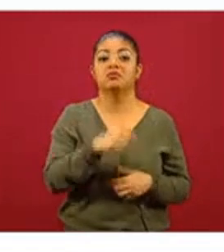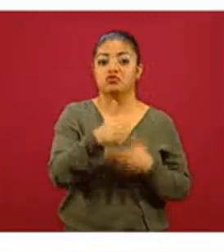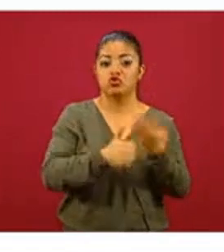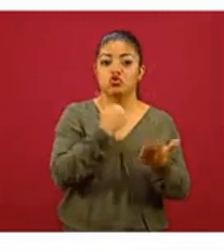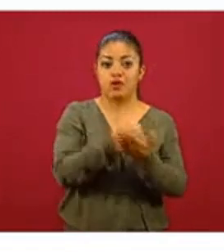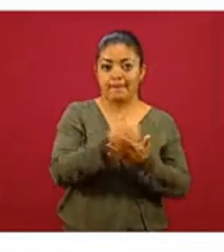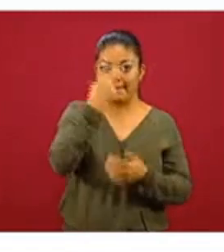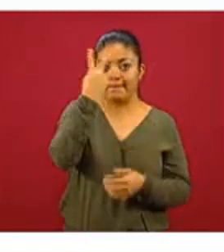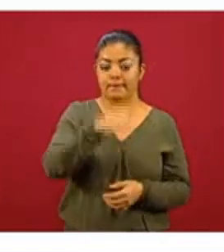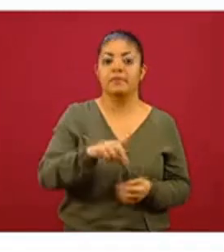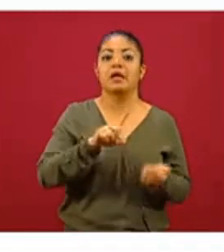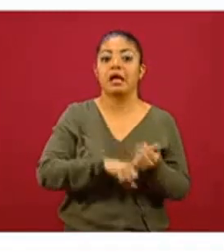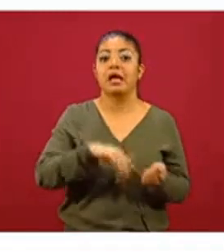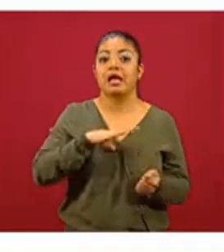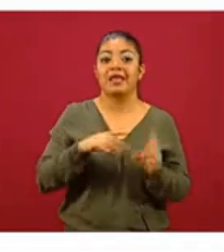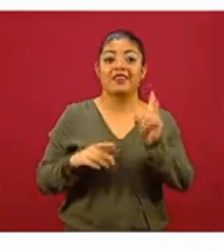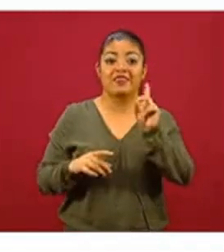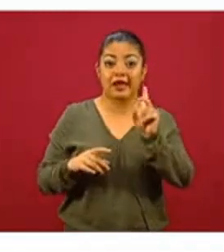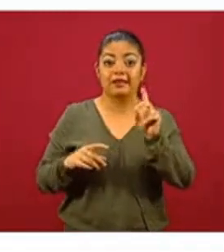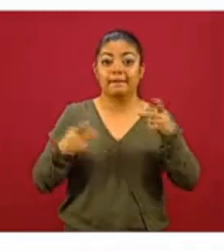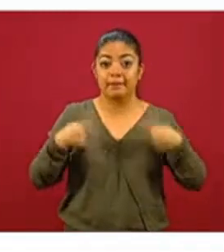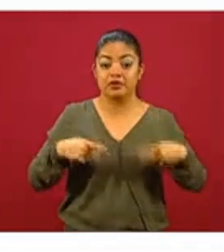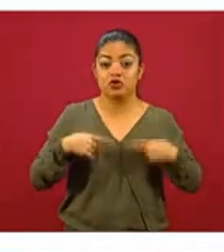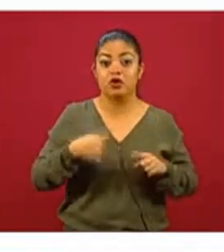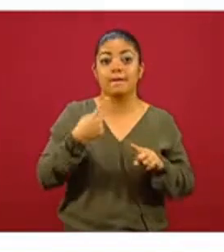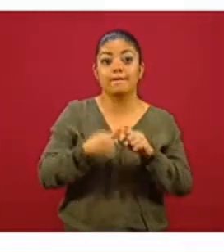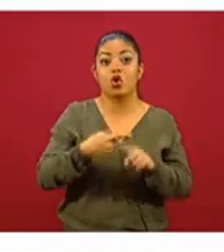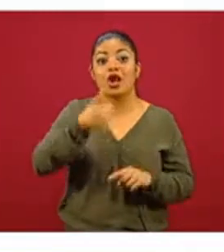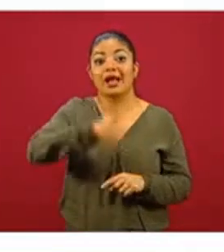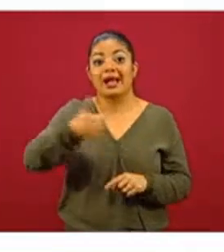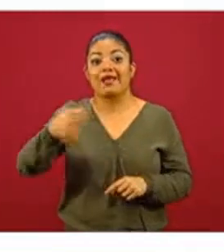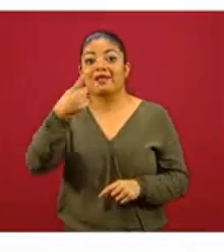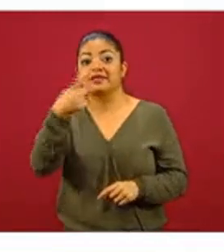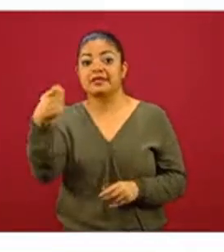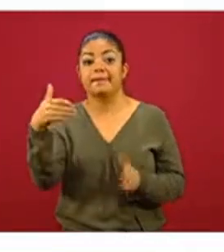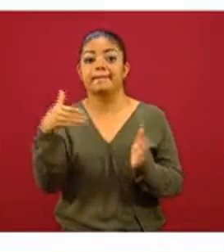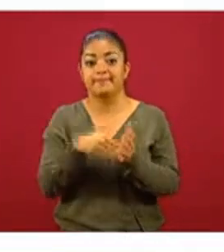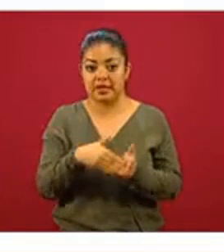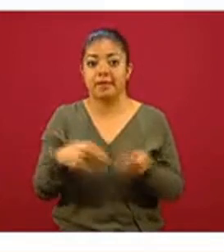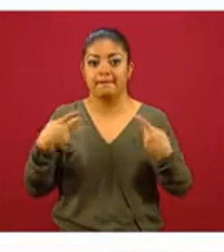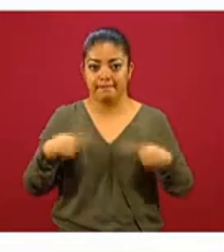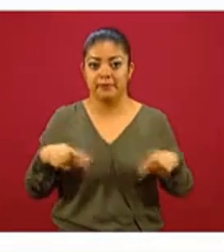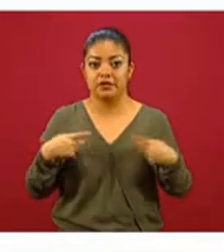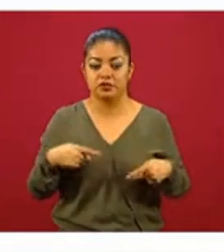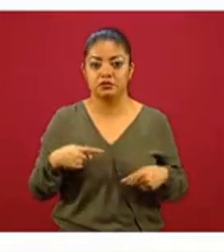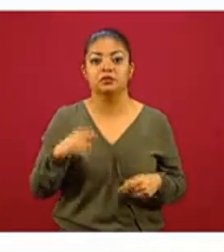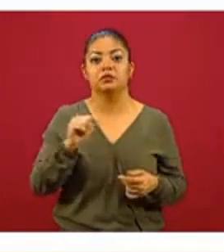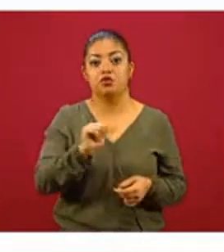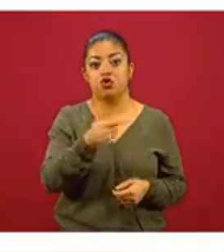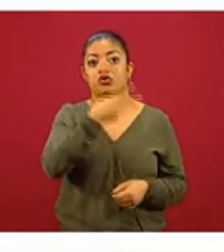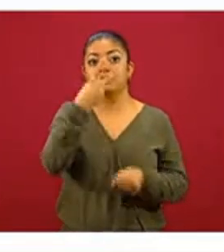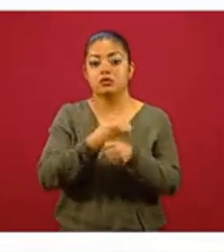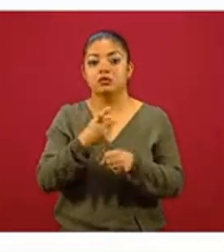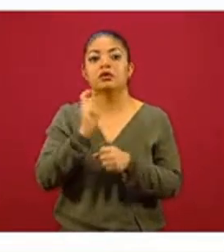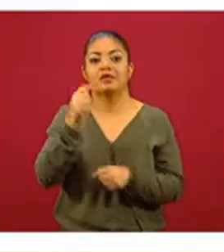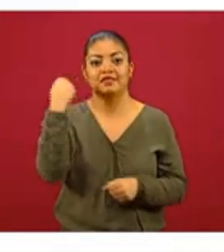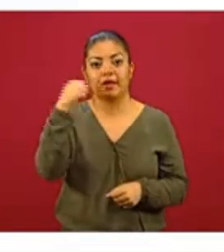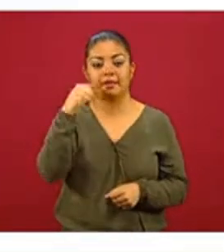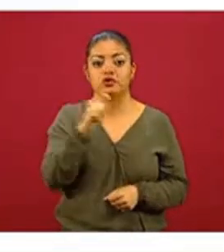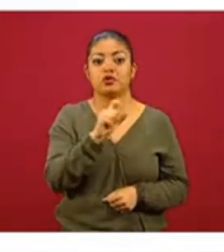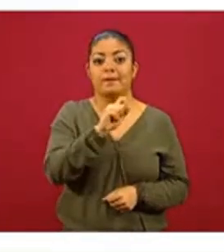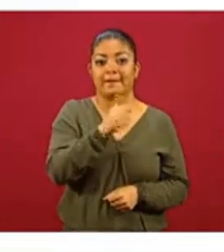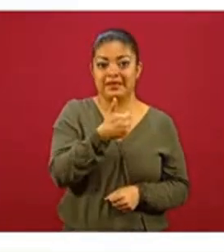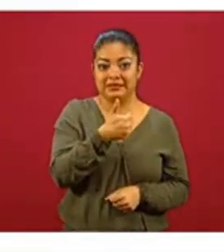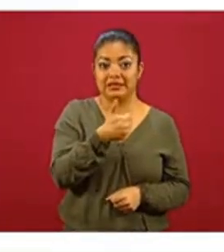una incidencia de 30 personas por cada 100.000 habitantes y el estado de Tabasco es el que le sigue con 26 personas